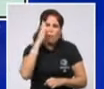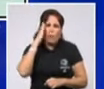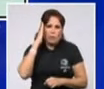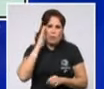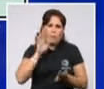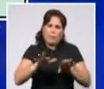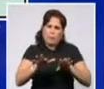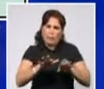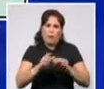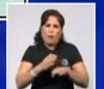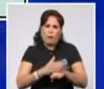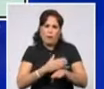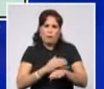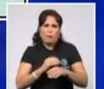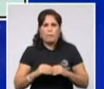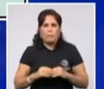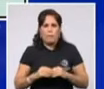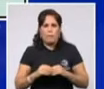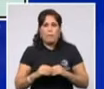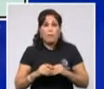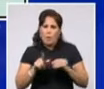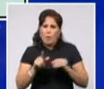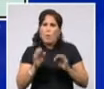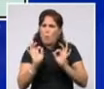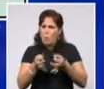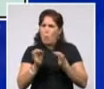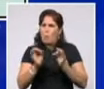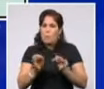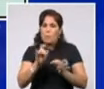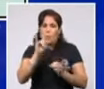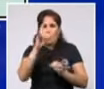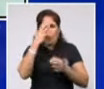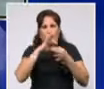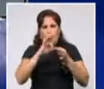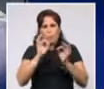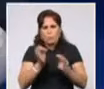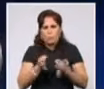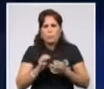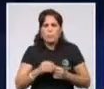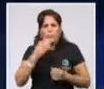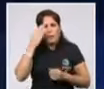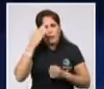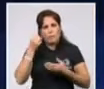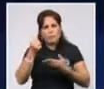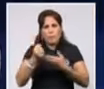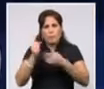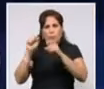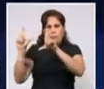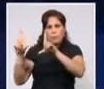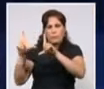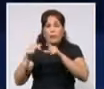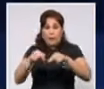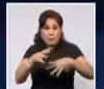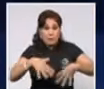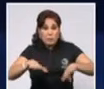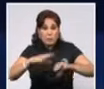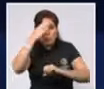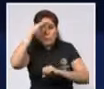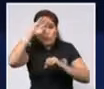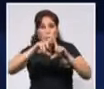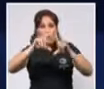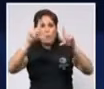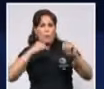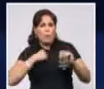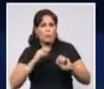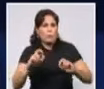población. Ya esto es lo mismo, pero desde el 9 de agosto. Gracias. Bueno, esta es la situación de Cuba, reitero,